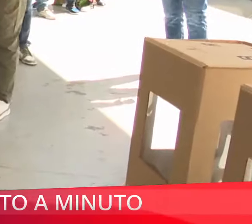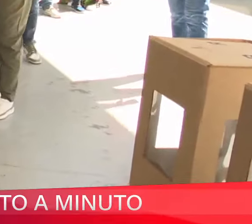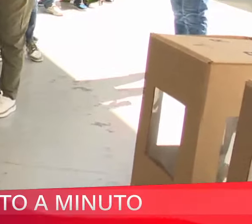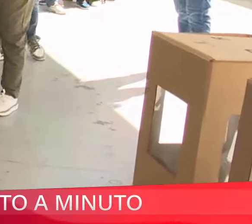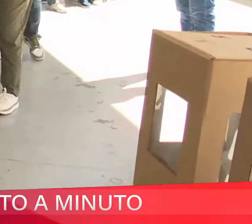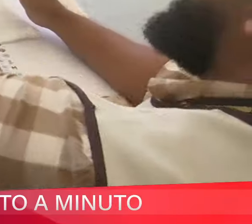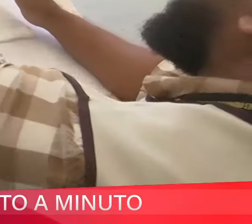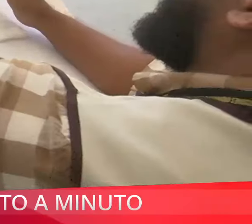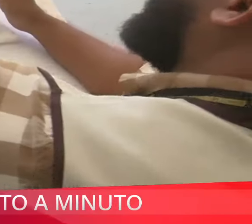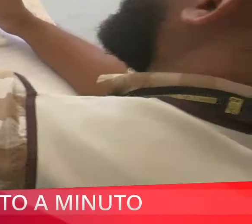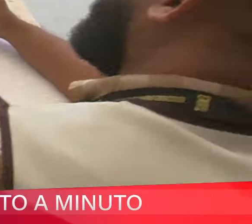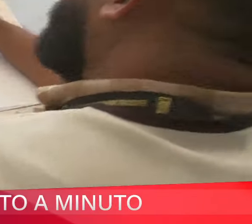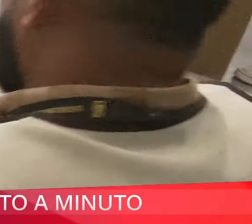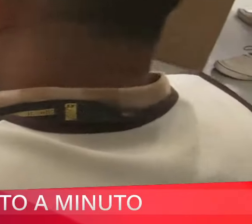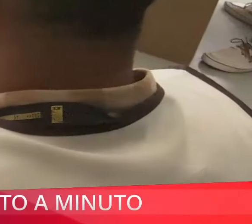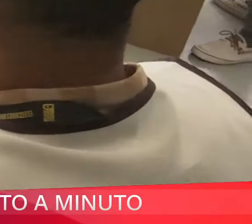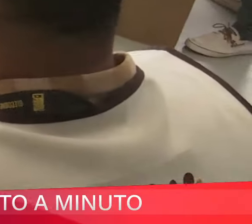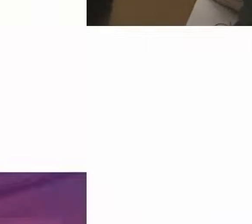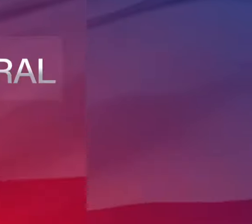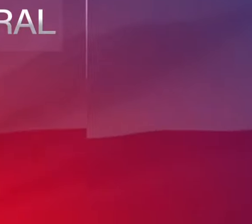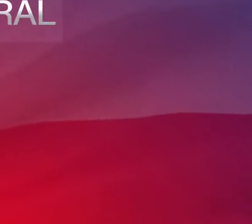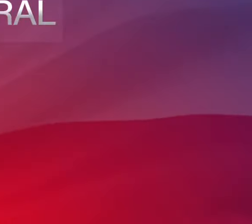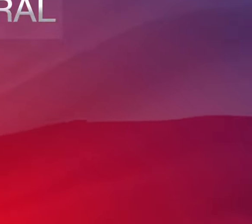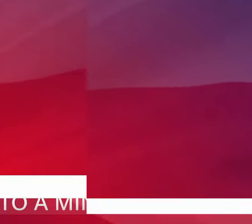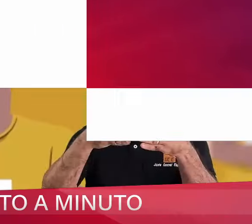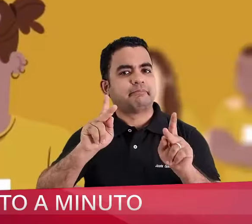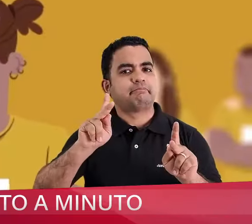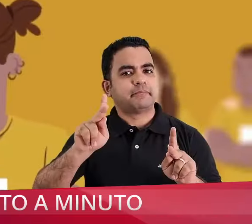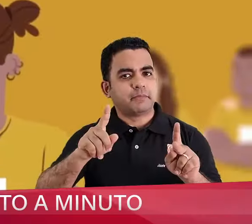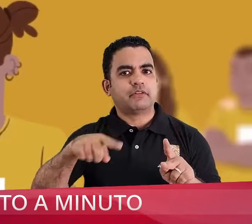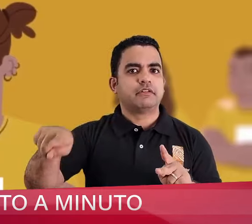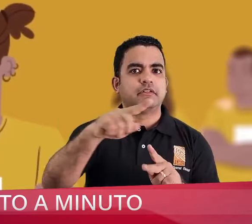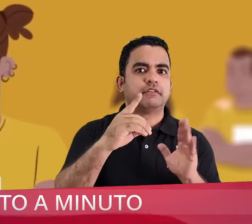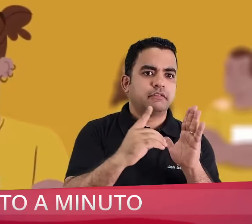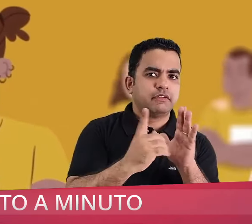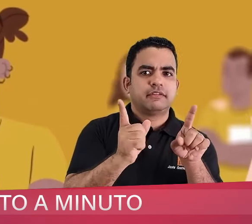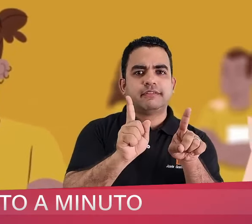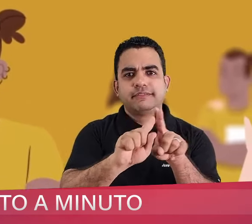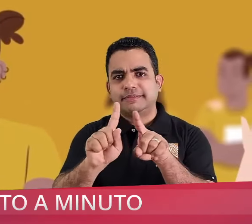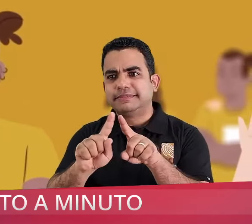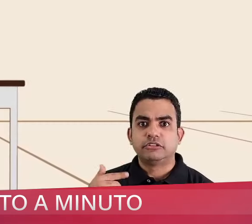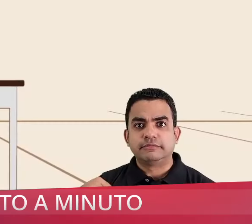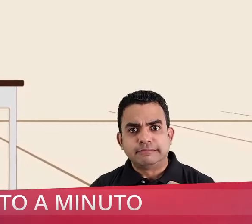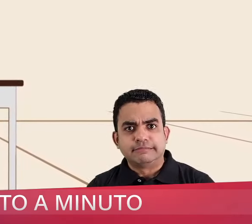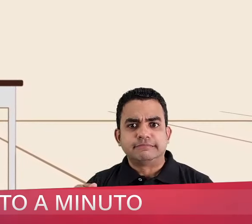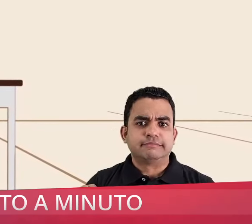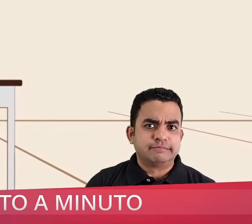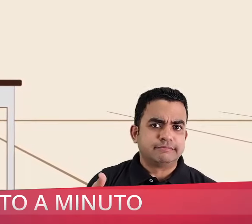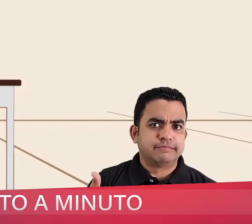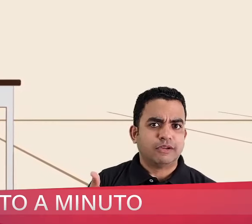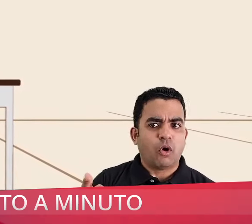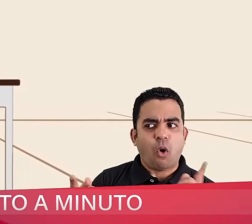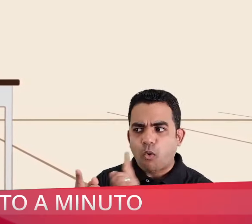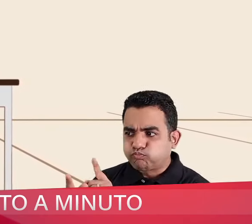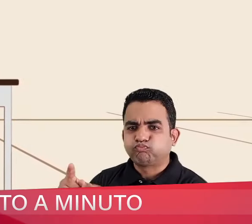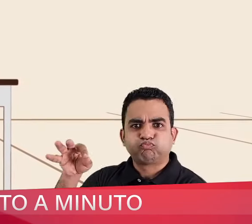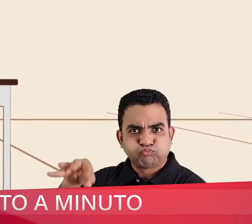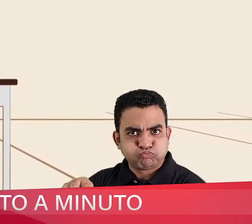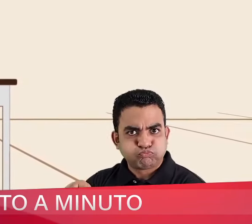8.105.151 ciudadanos y ciudadanas con derecho al voto. El voto accesible son medidas y adaptaciones